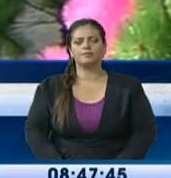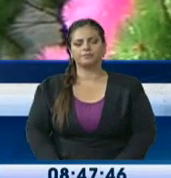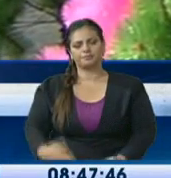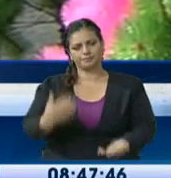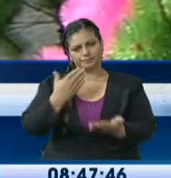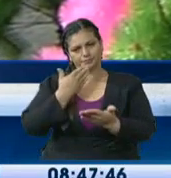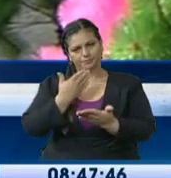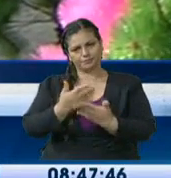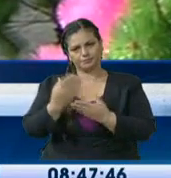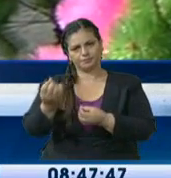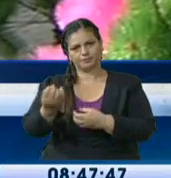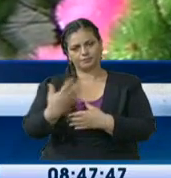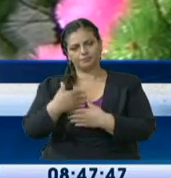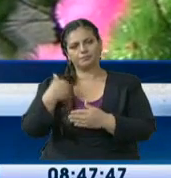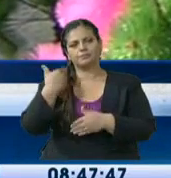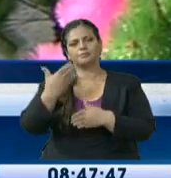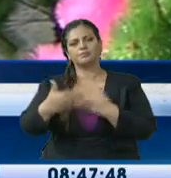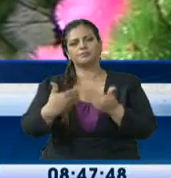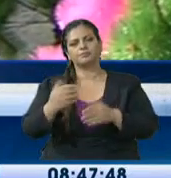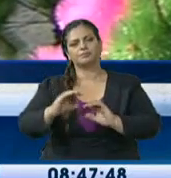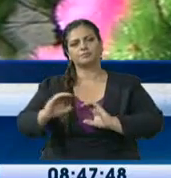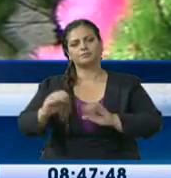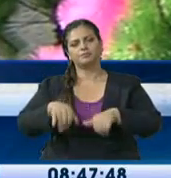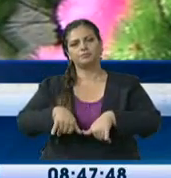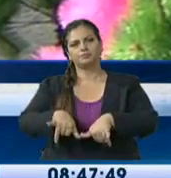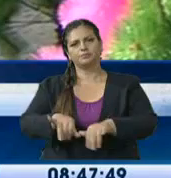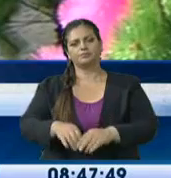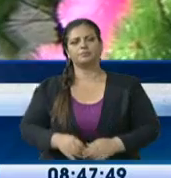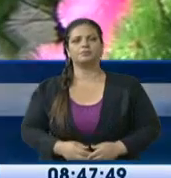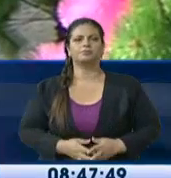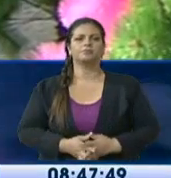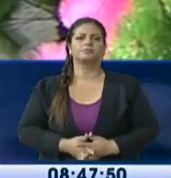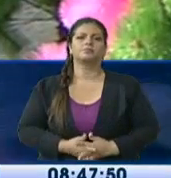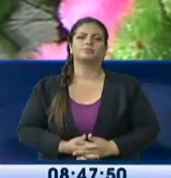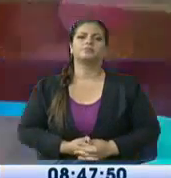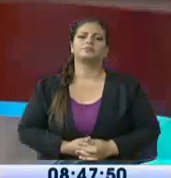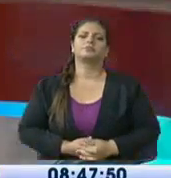información. Más adelante regresamos contigo. Bien, bueno,